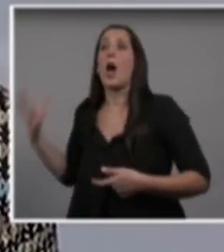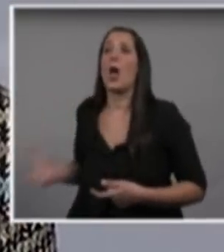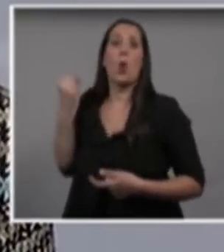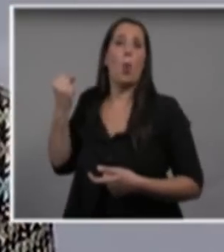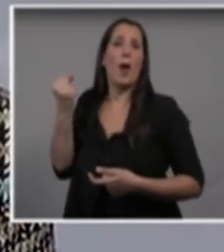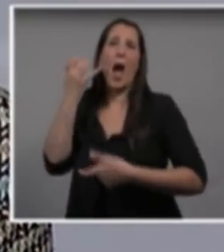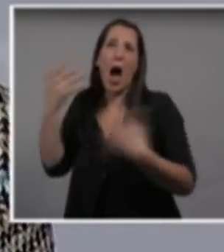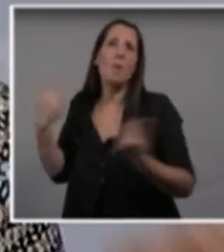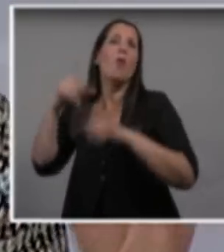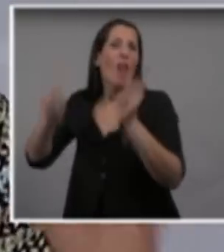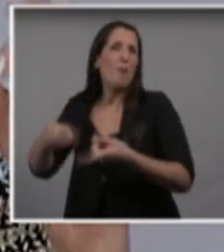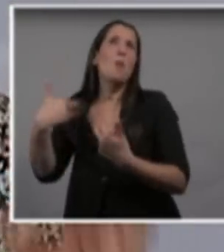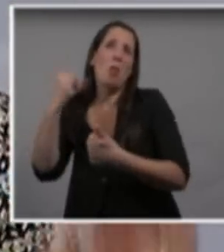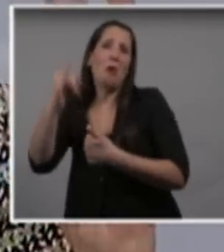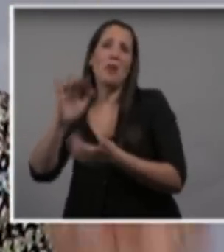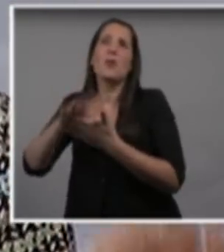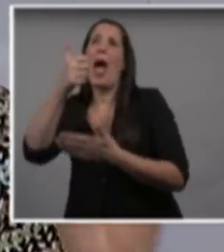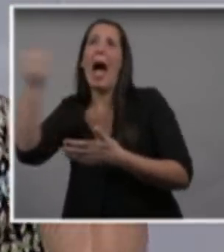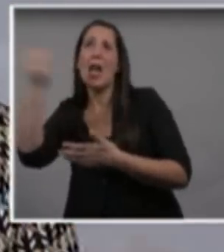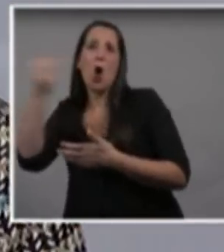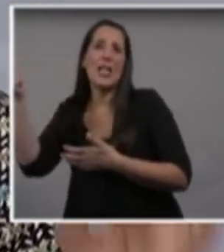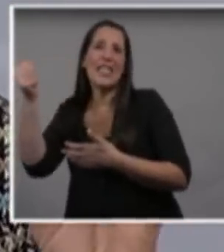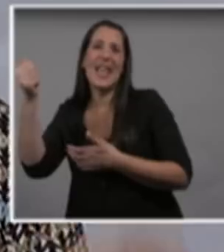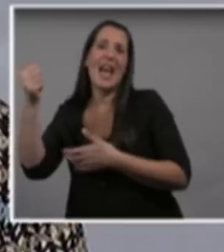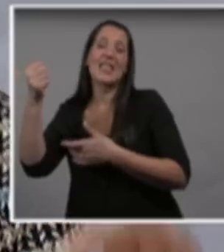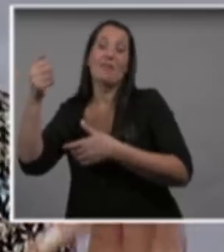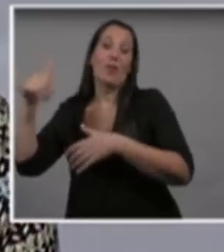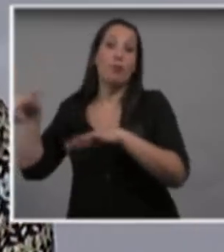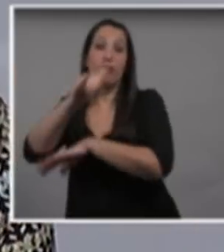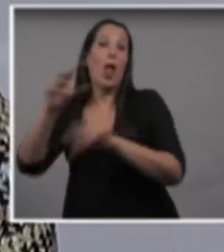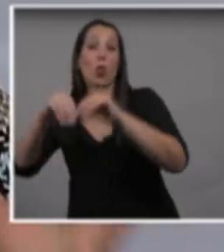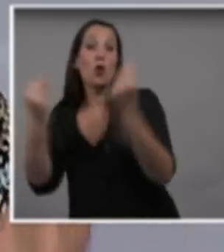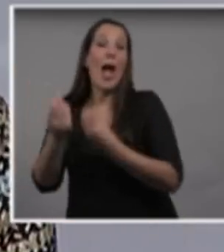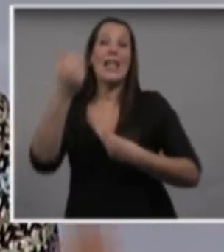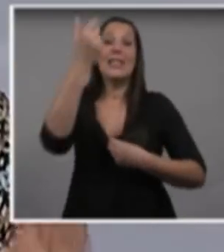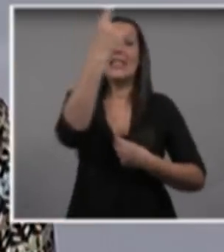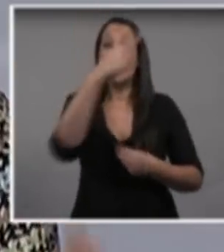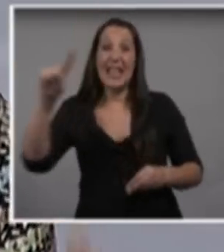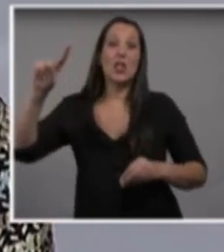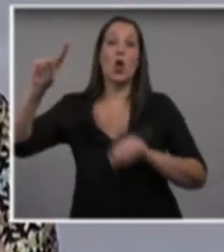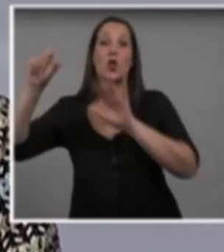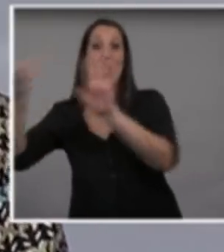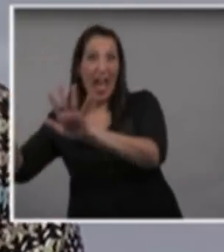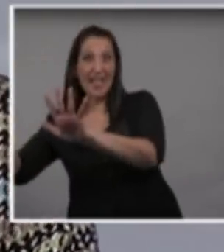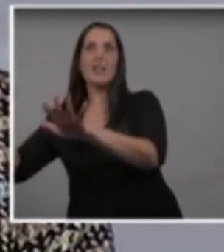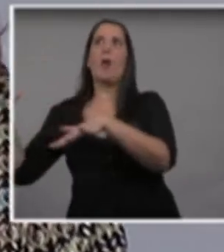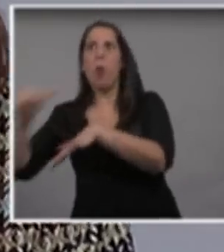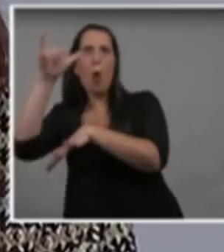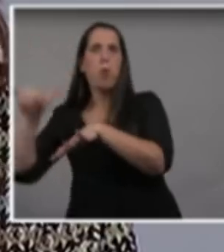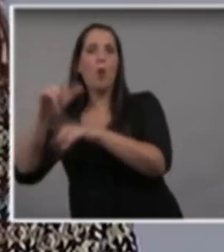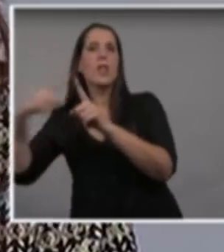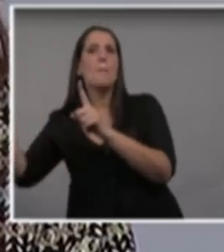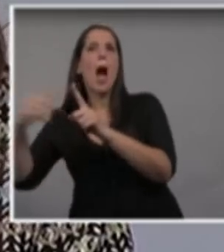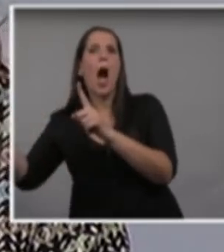de Aerolíneas Argentinas, 106 vuelos de Aerolíneas Argentinas semanales que hoy llegan aquí a Mendoza,